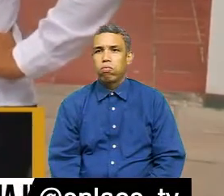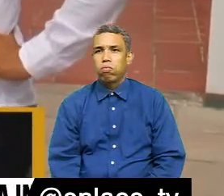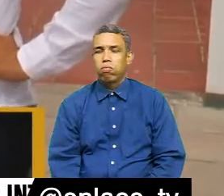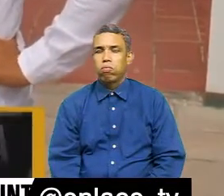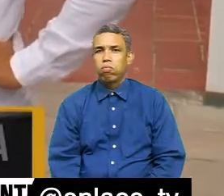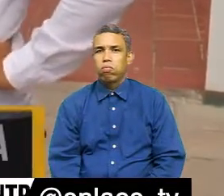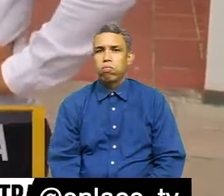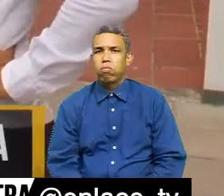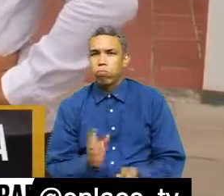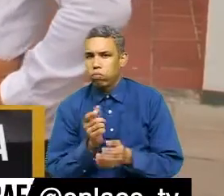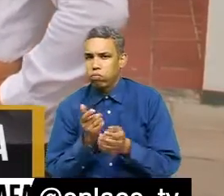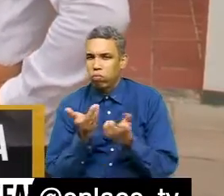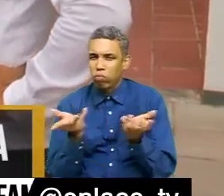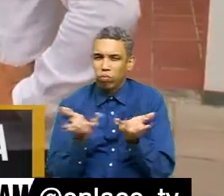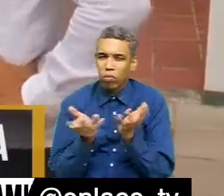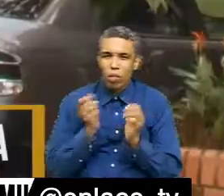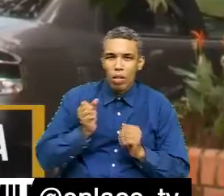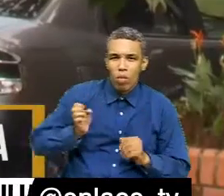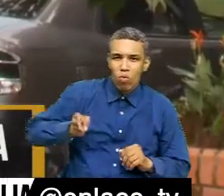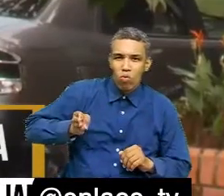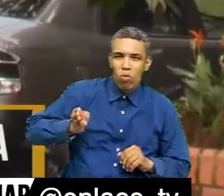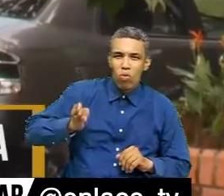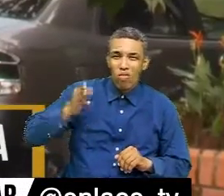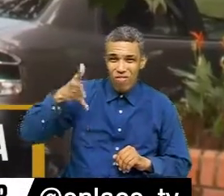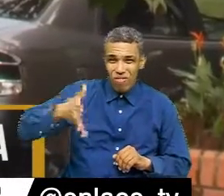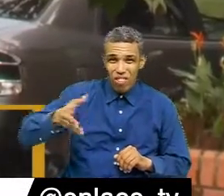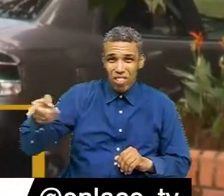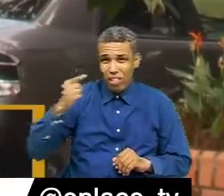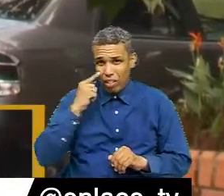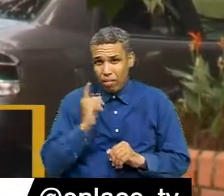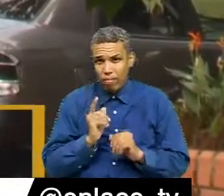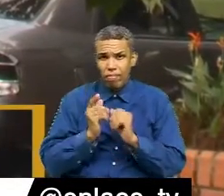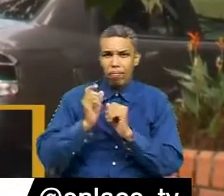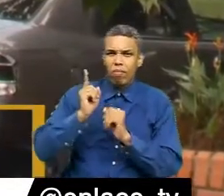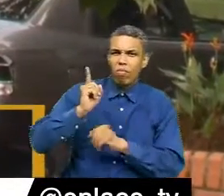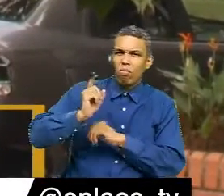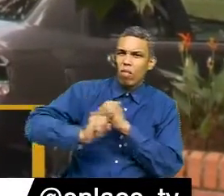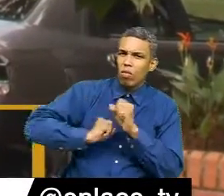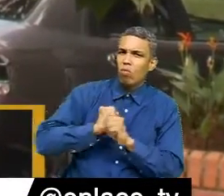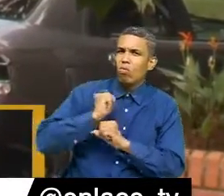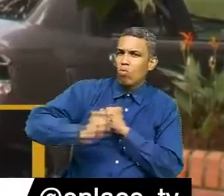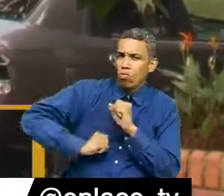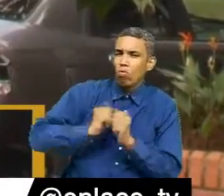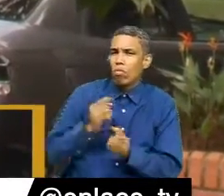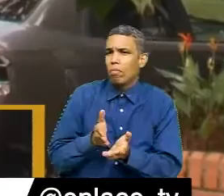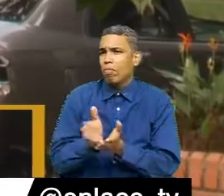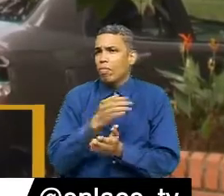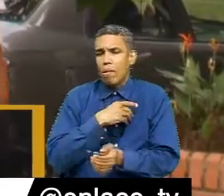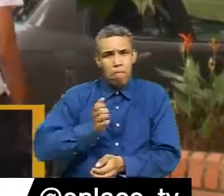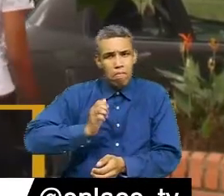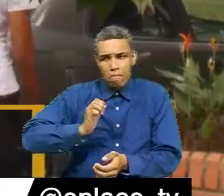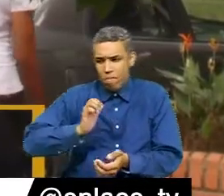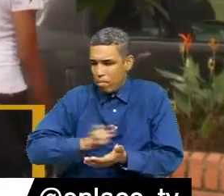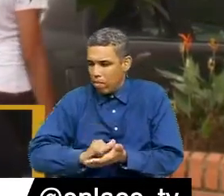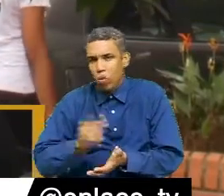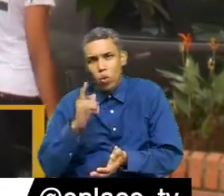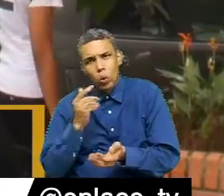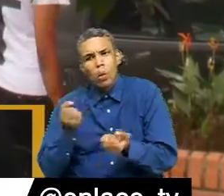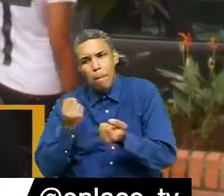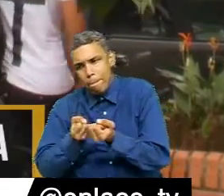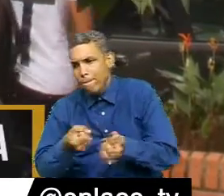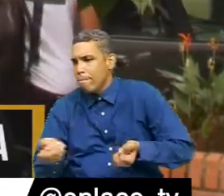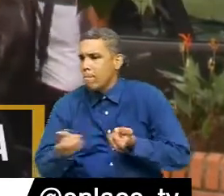las 8 en el Salón Cusiana del Club Infantas. Sí, eso es una tradición porque nos ayudamos económicamente a pagar los servicios, a